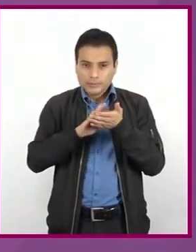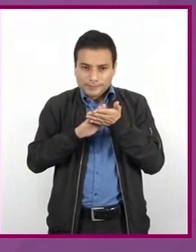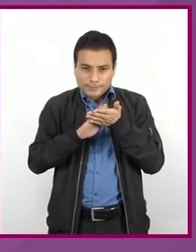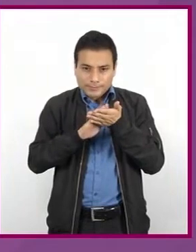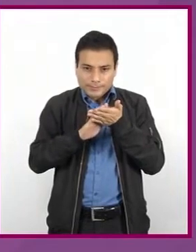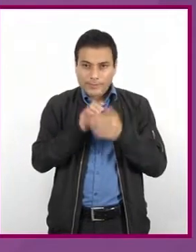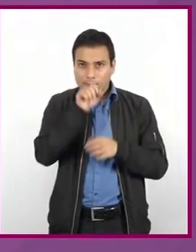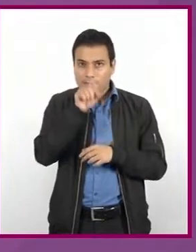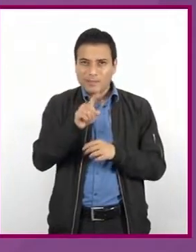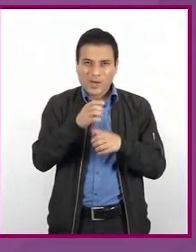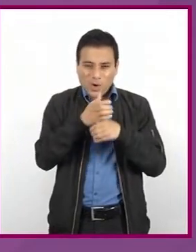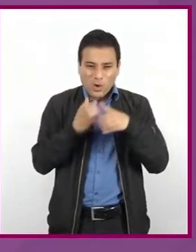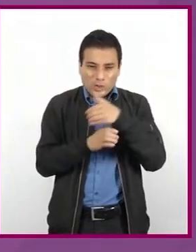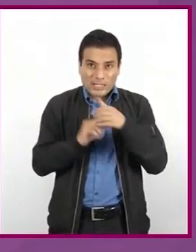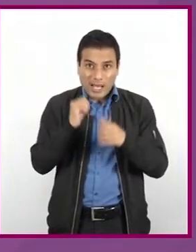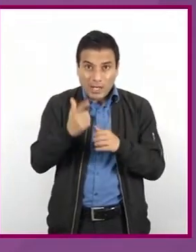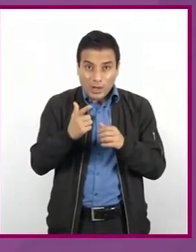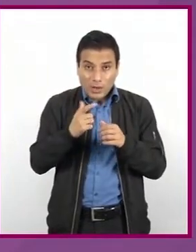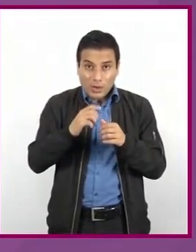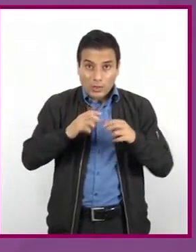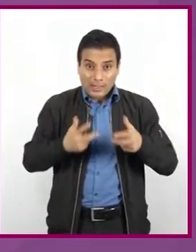tejido canceroso.